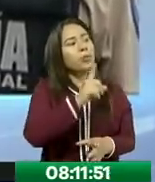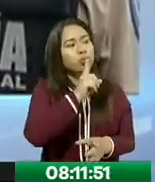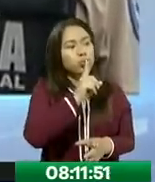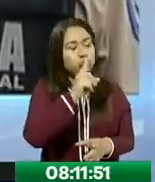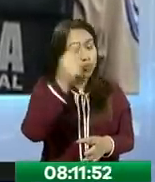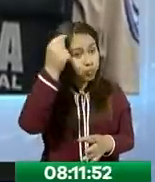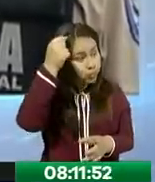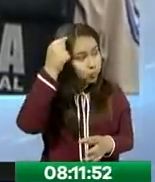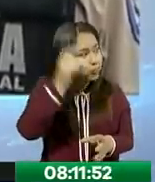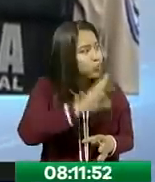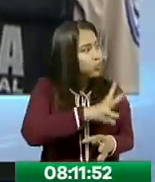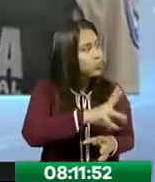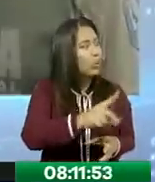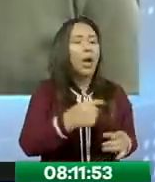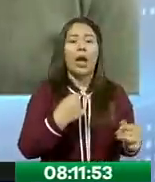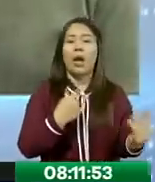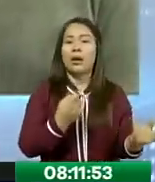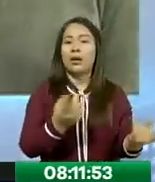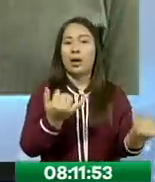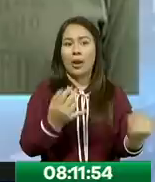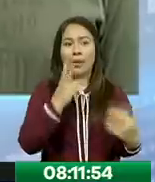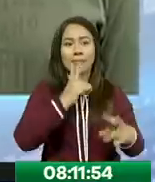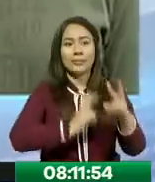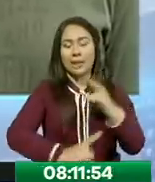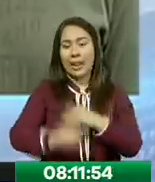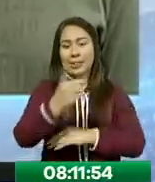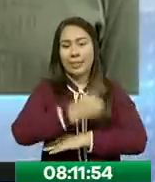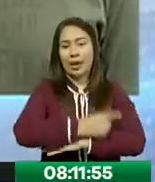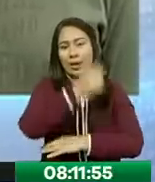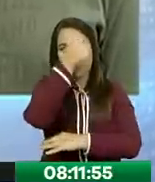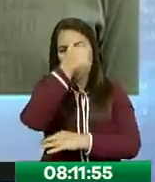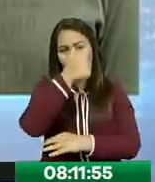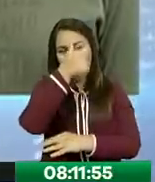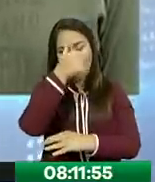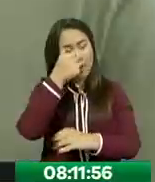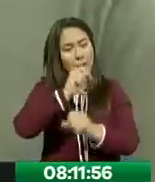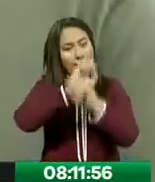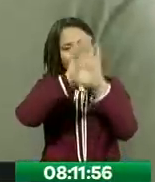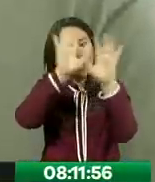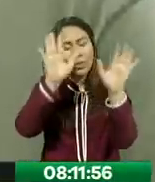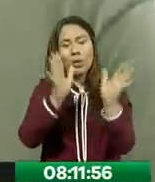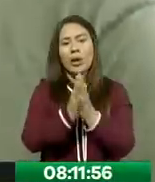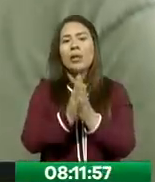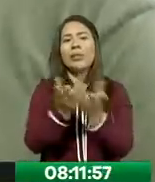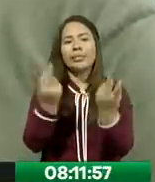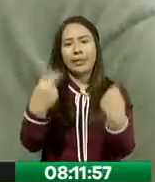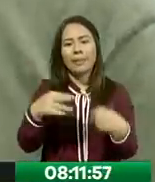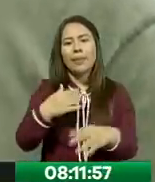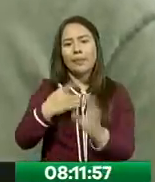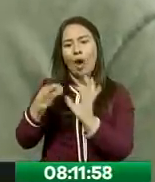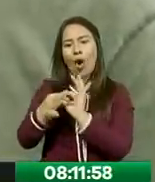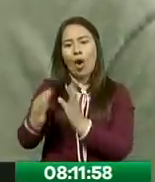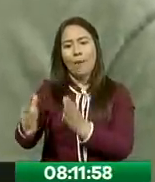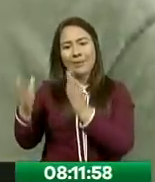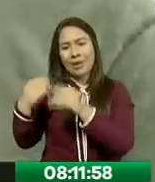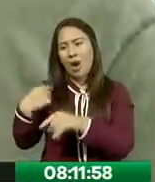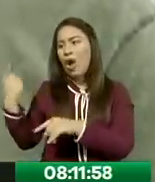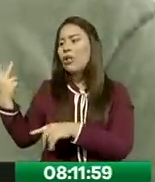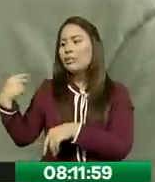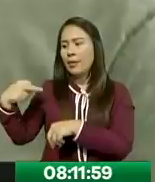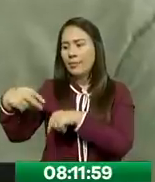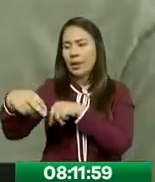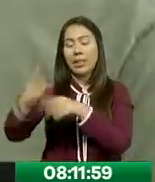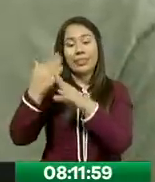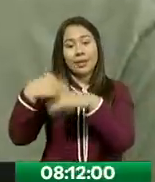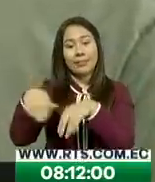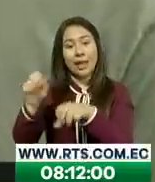caso no tiene algún tipo de relación. El día domingo, en la madrugada, robaron a tres compañeros que veníamos saliendo de